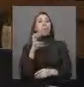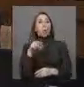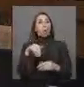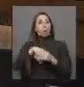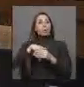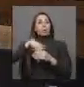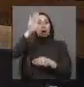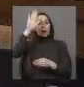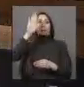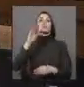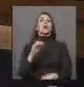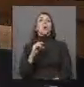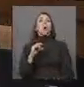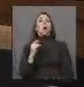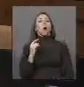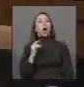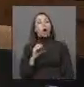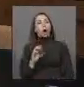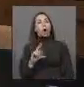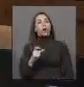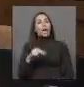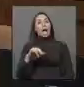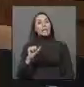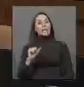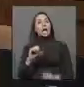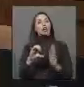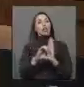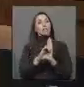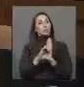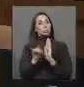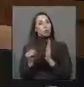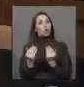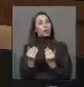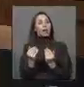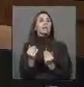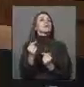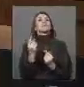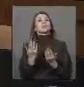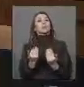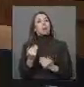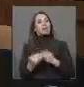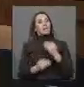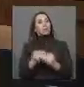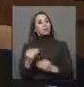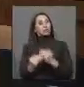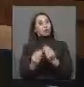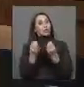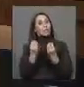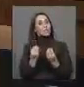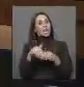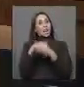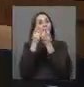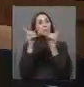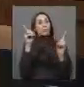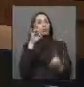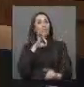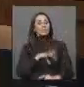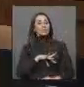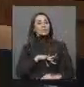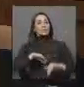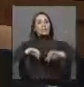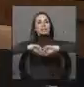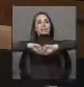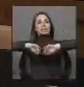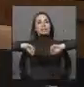orgánicas constitucionales, creemos que es fundamental para un correcto funcionamiento de nuestra democracia en todos sus ámbitos